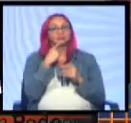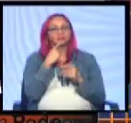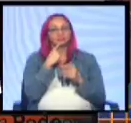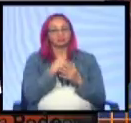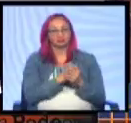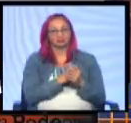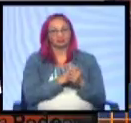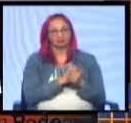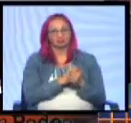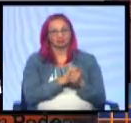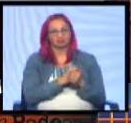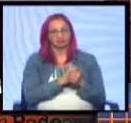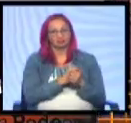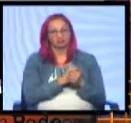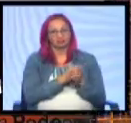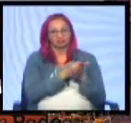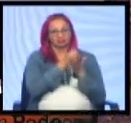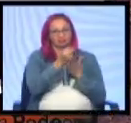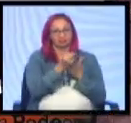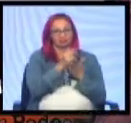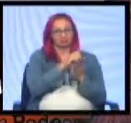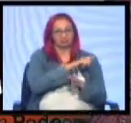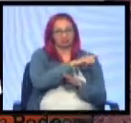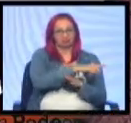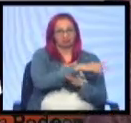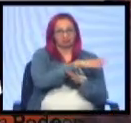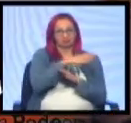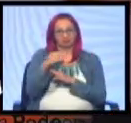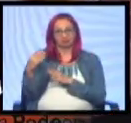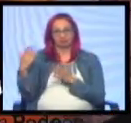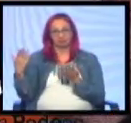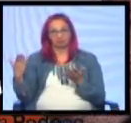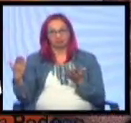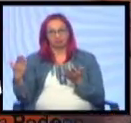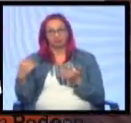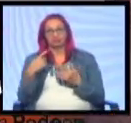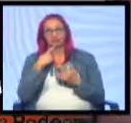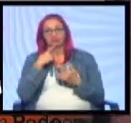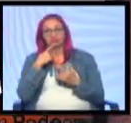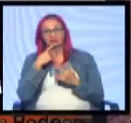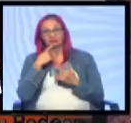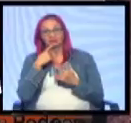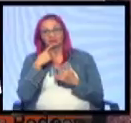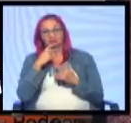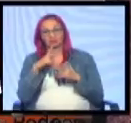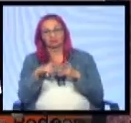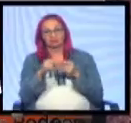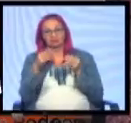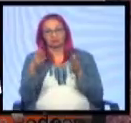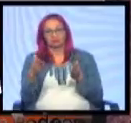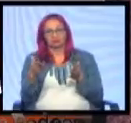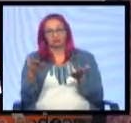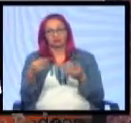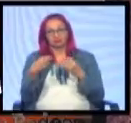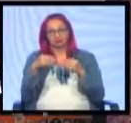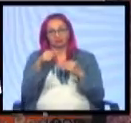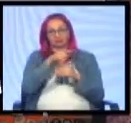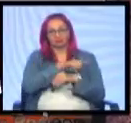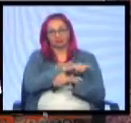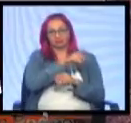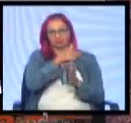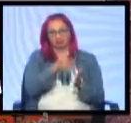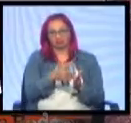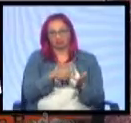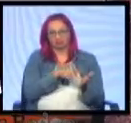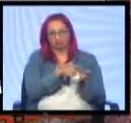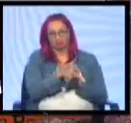decir, compran lotería y le dicen a los nicaragüenses que vendan esa lotería. ¿Y